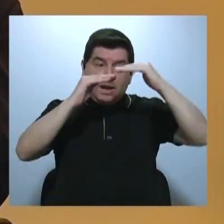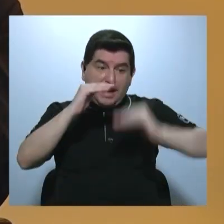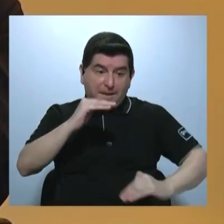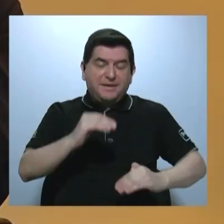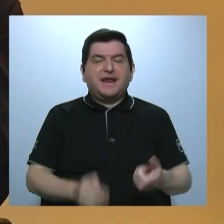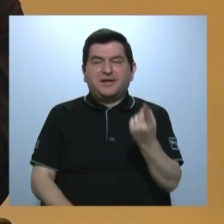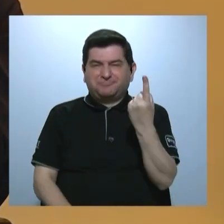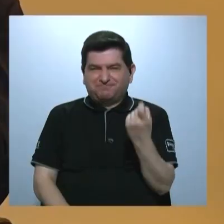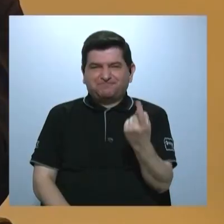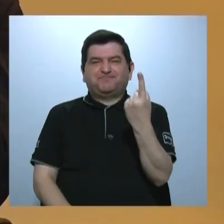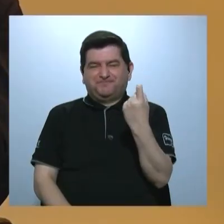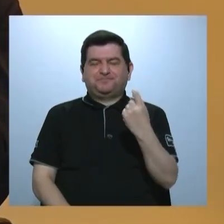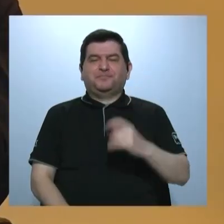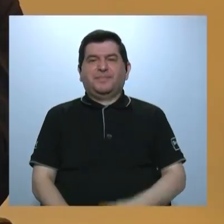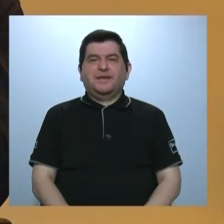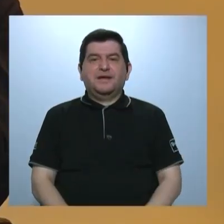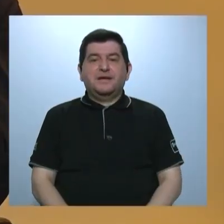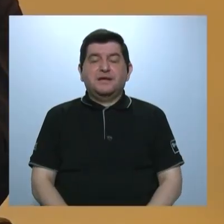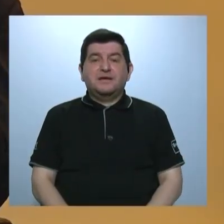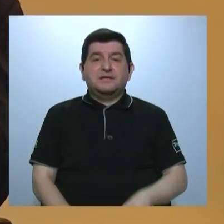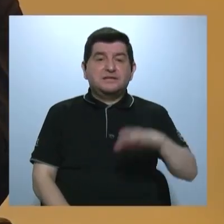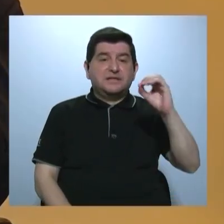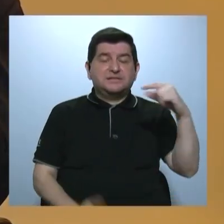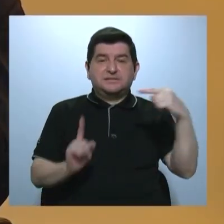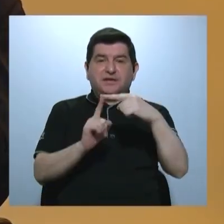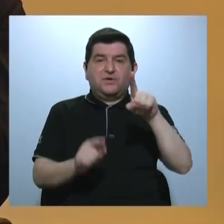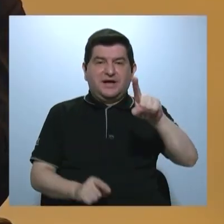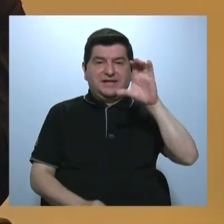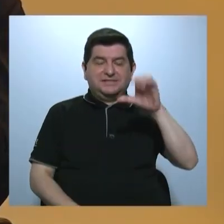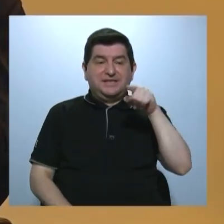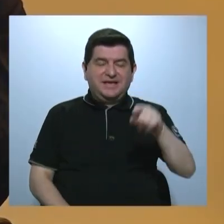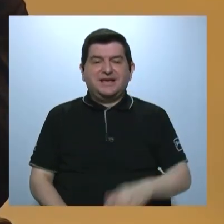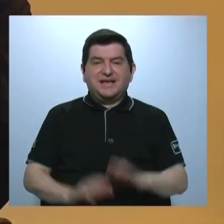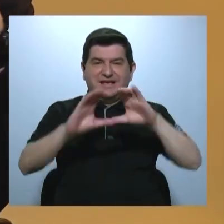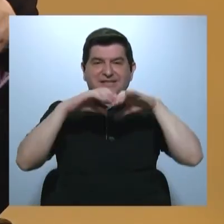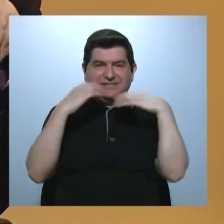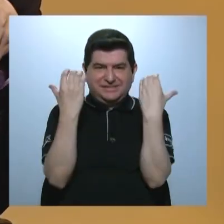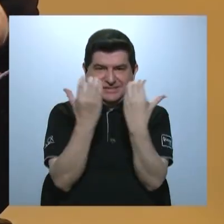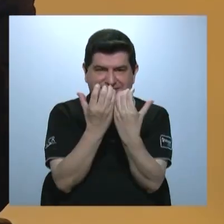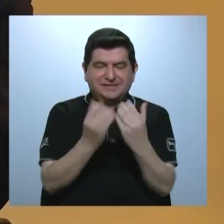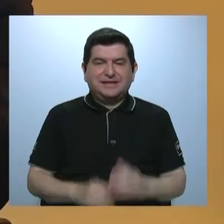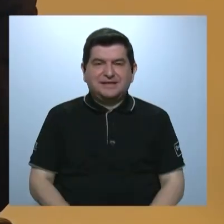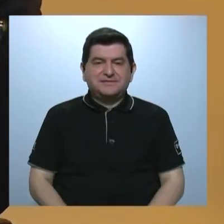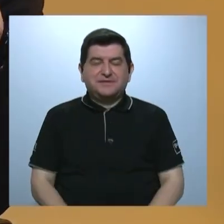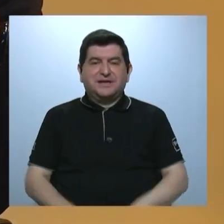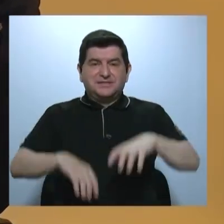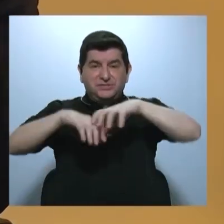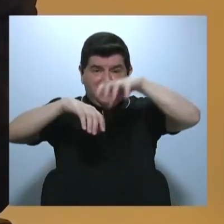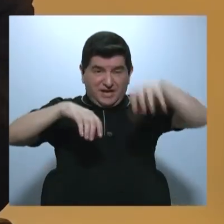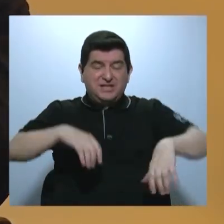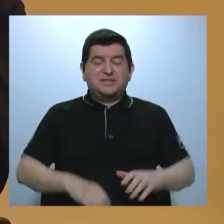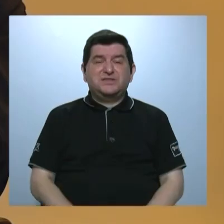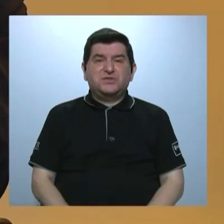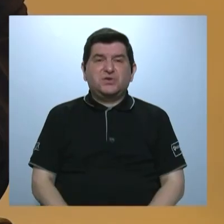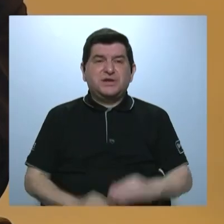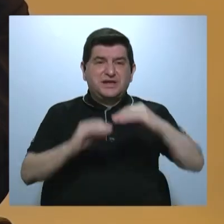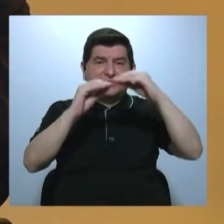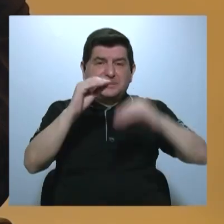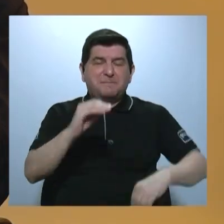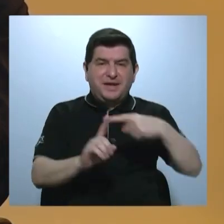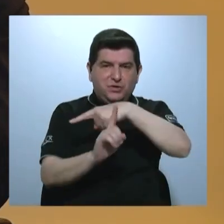nivel deficiente. ¿Qué es eso? Que en una escala de 0 a 100 puntos, estos cantones obtuvieron menos de 50 puntos, menos de la mitad de lo que se